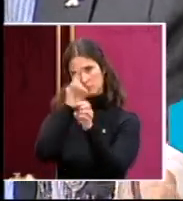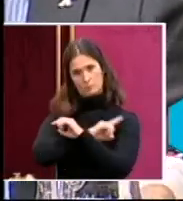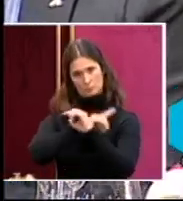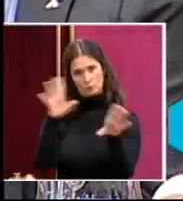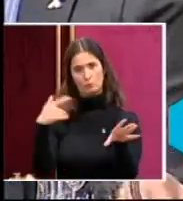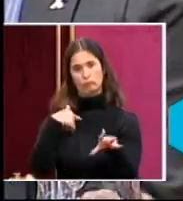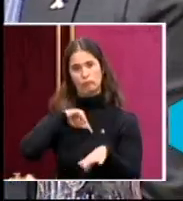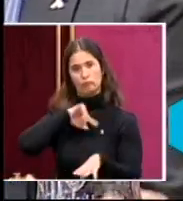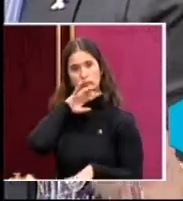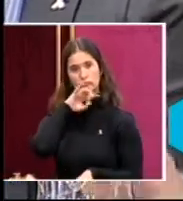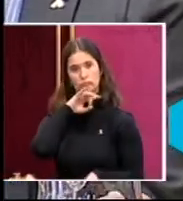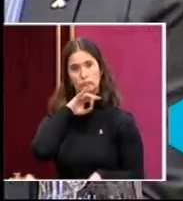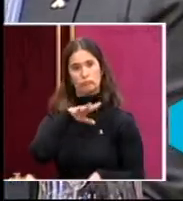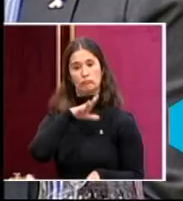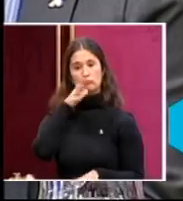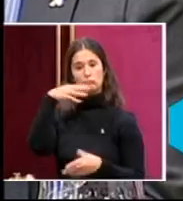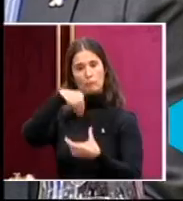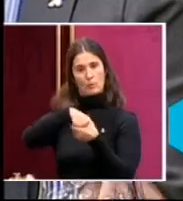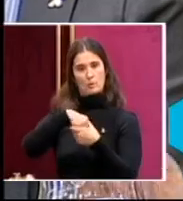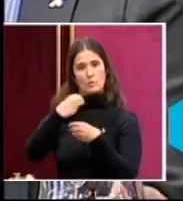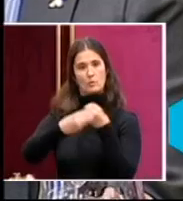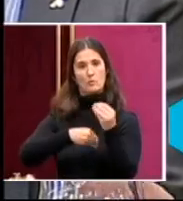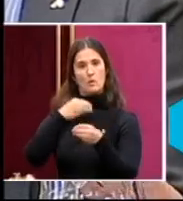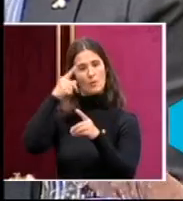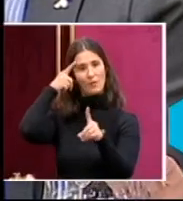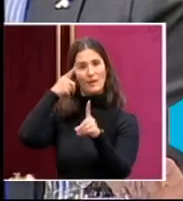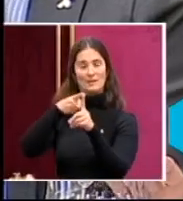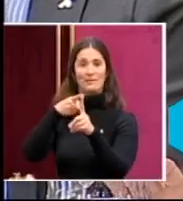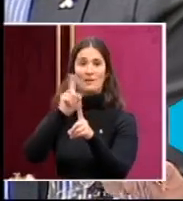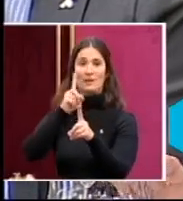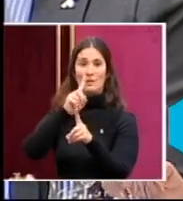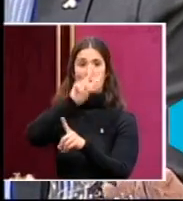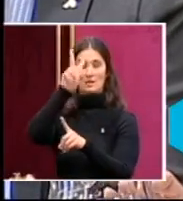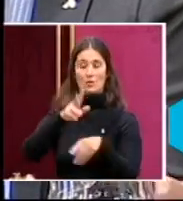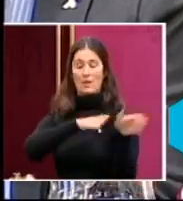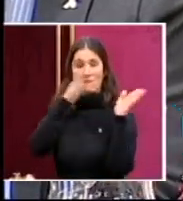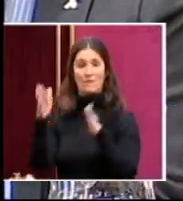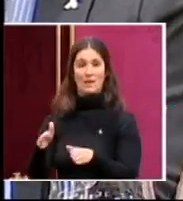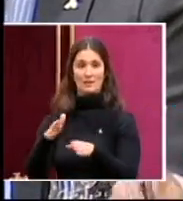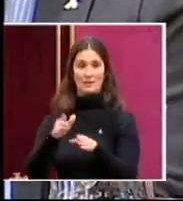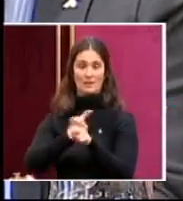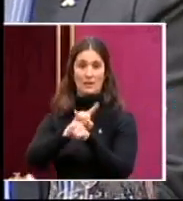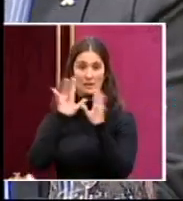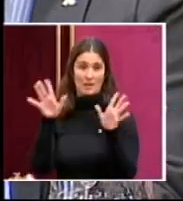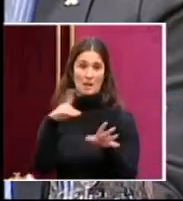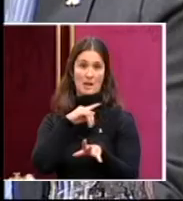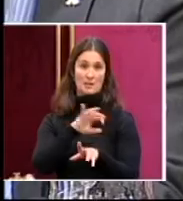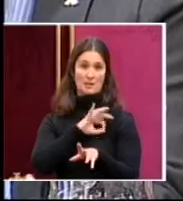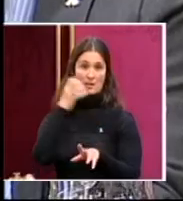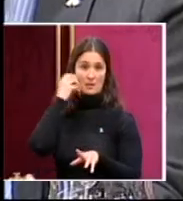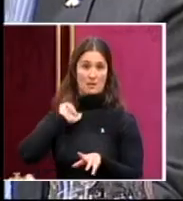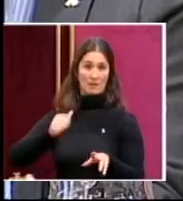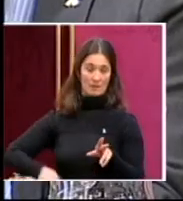nos alegramos de que se acometa el reto, que no la segunda fase, le aclaro al señor